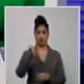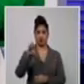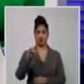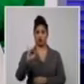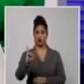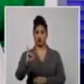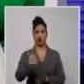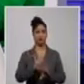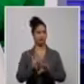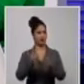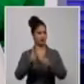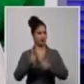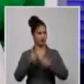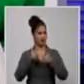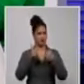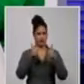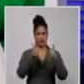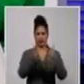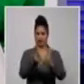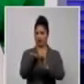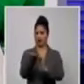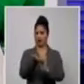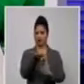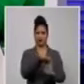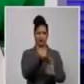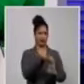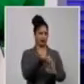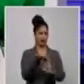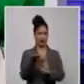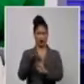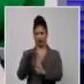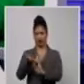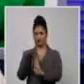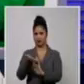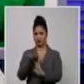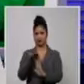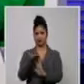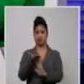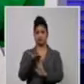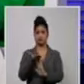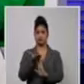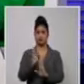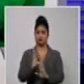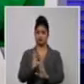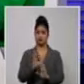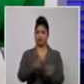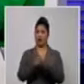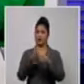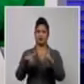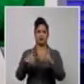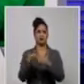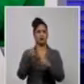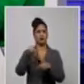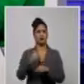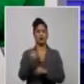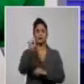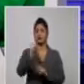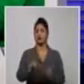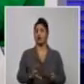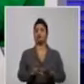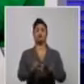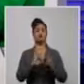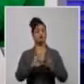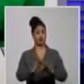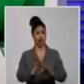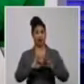se encuentran de alta y al día de hoy tenemos un paciente grave, un adolescente de